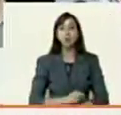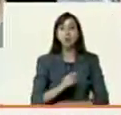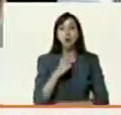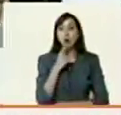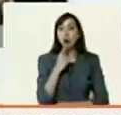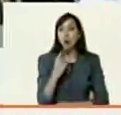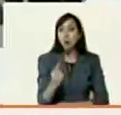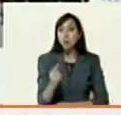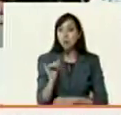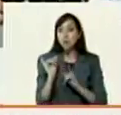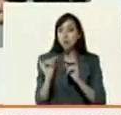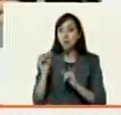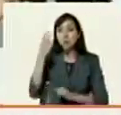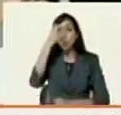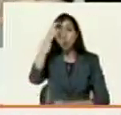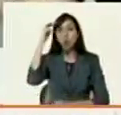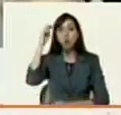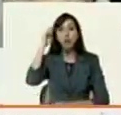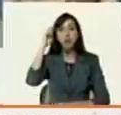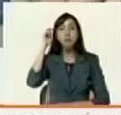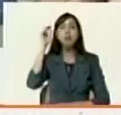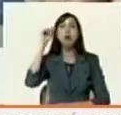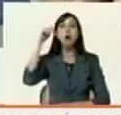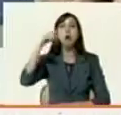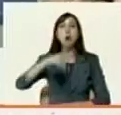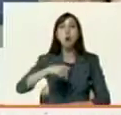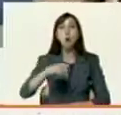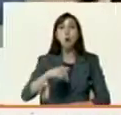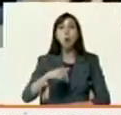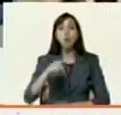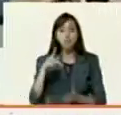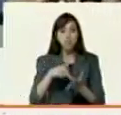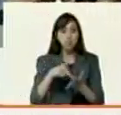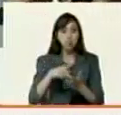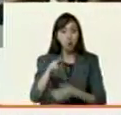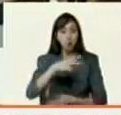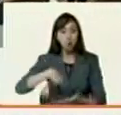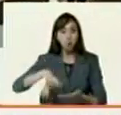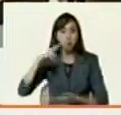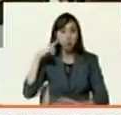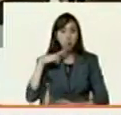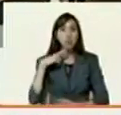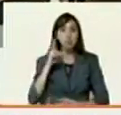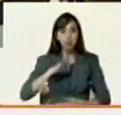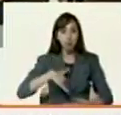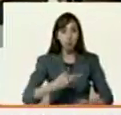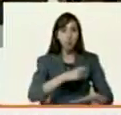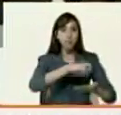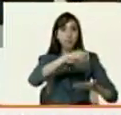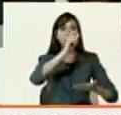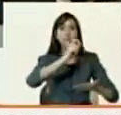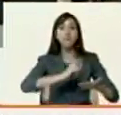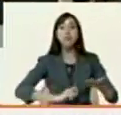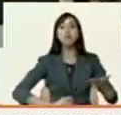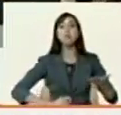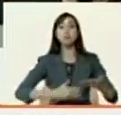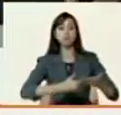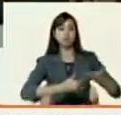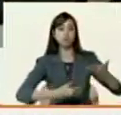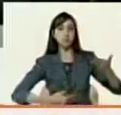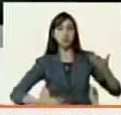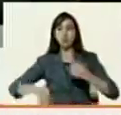República, Jorge Arriaza, que en el día de hoy ha asistido a la Plaza Bolívar, el punto central, a entaspar su firma en contra